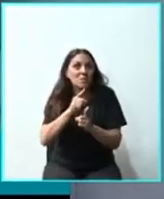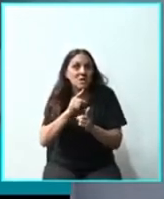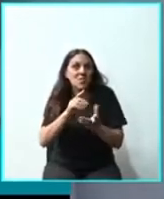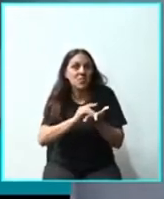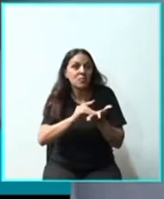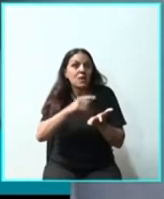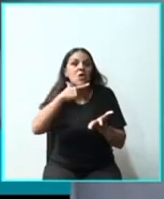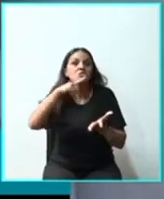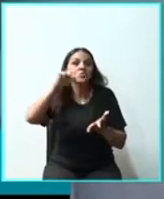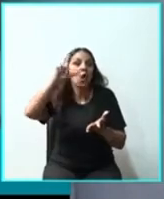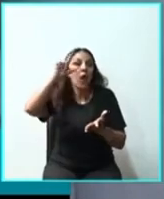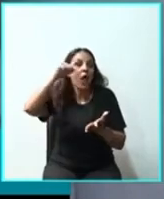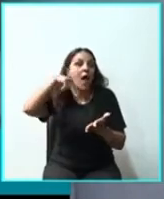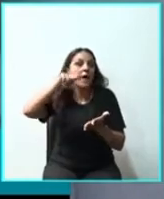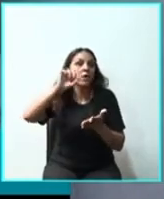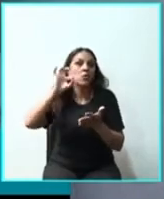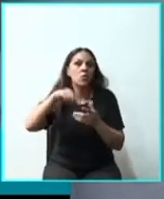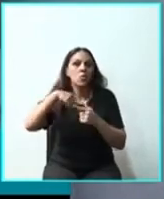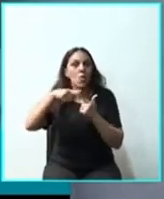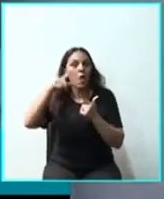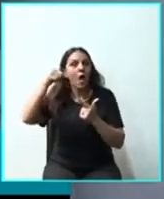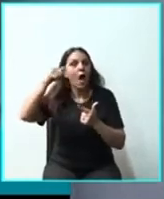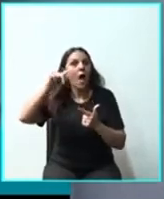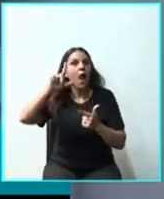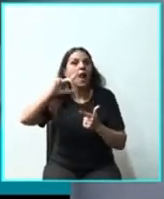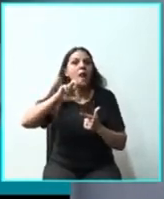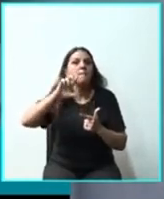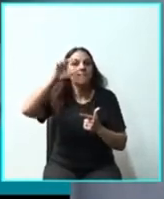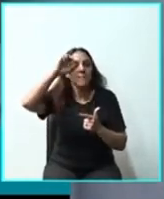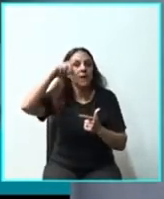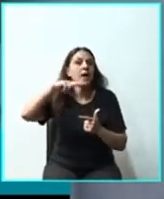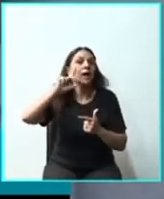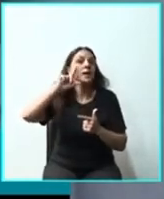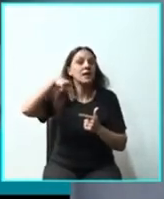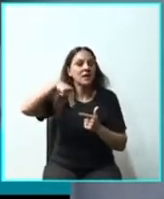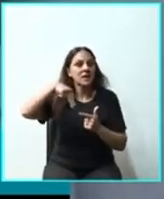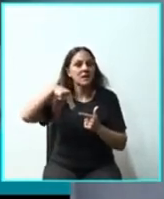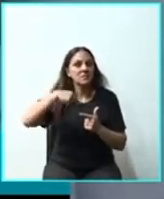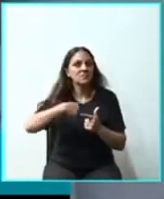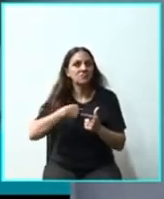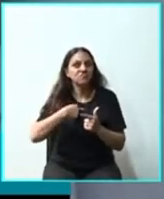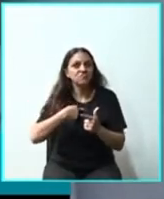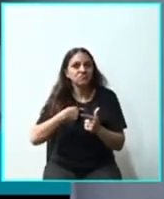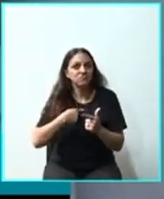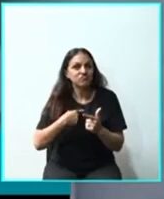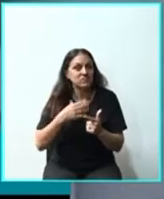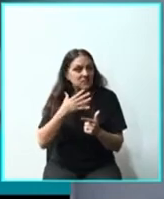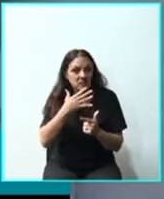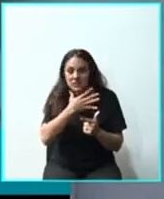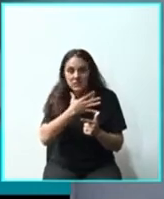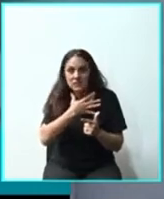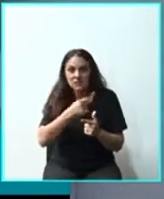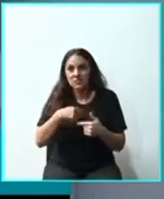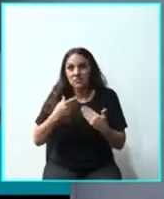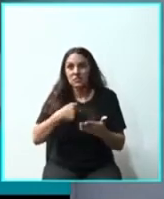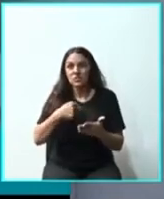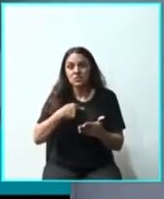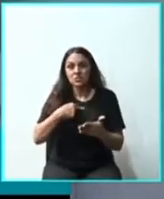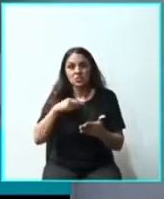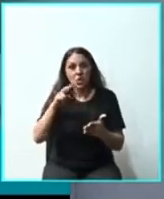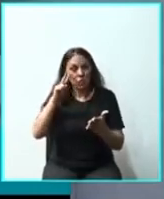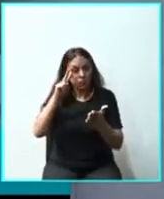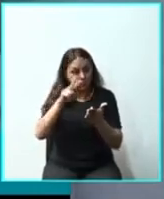tampoco al diputado Alperín. Entonces, yo me he tomado el trabajo de ver la presentación del proyecto